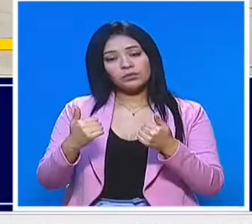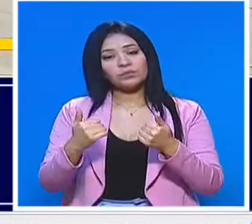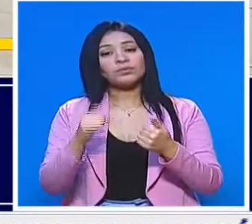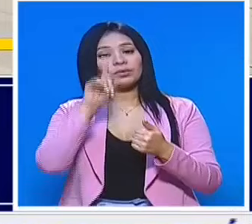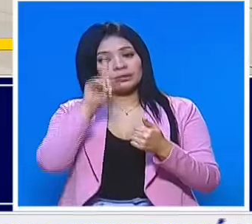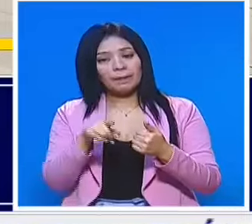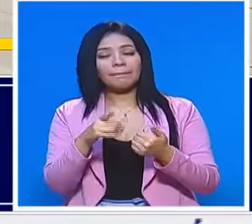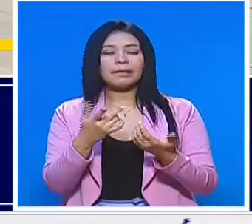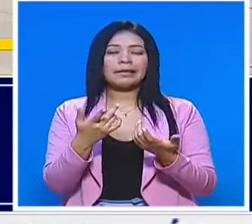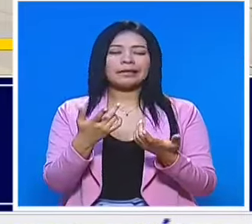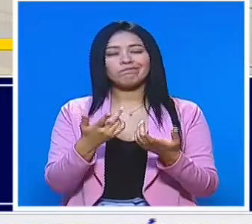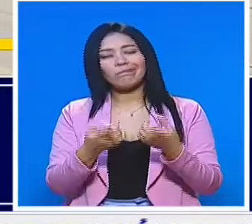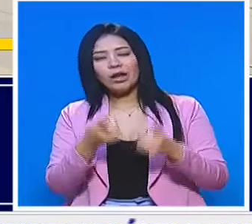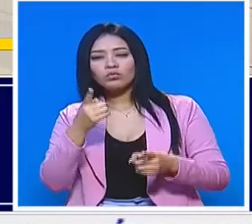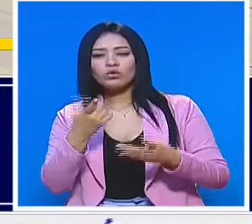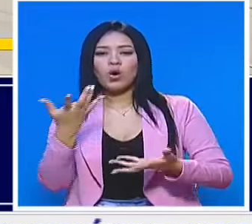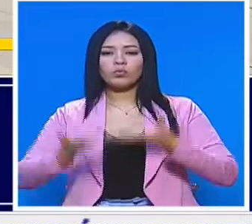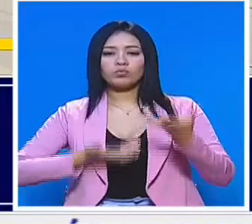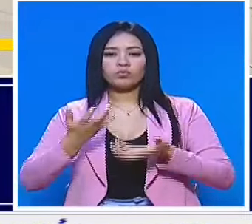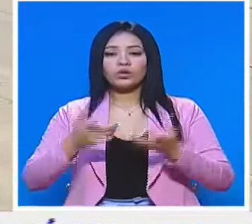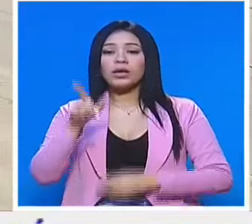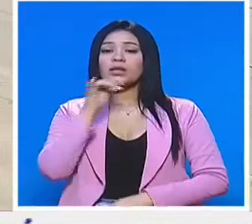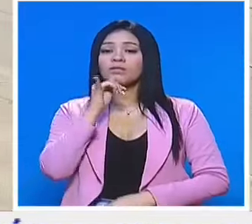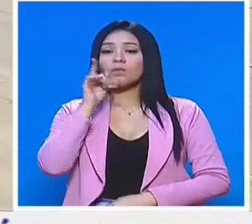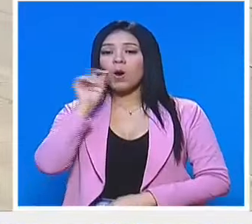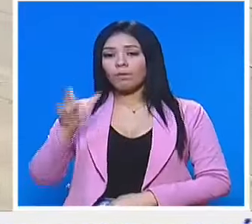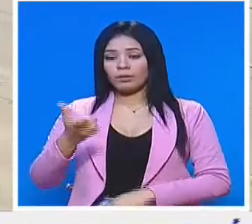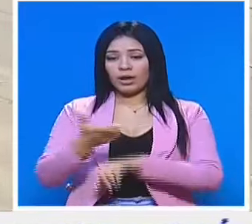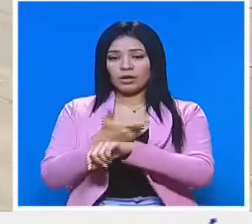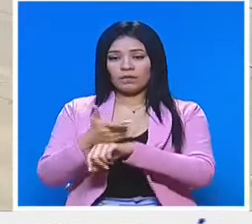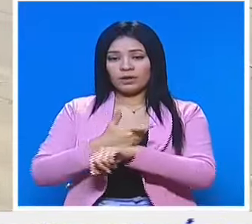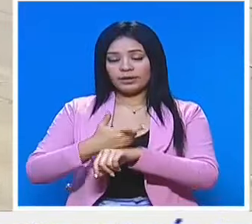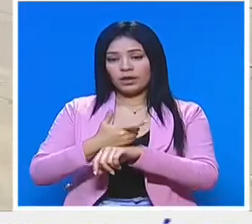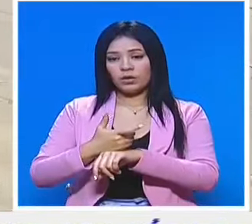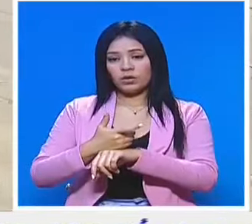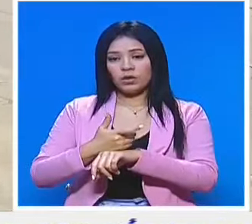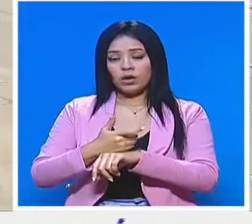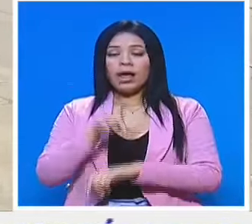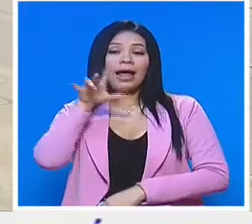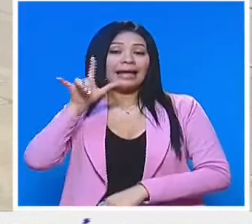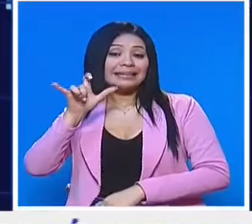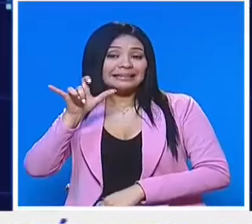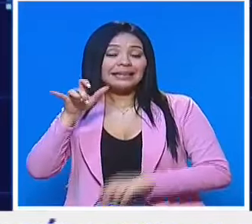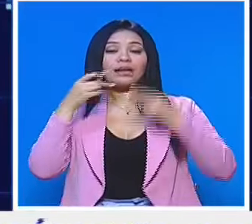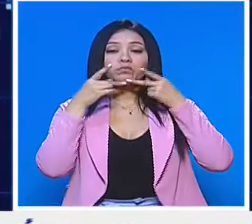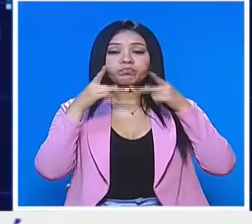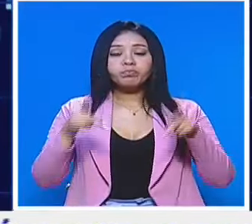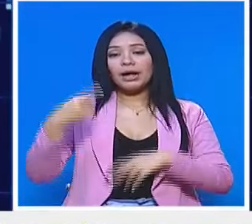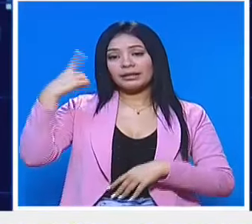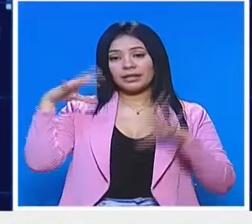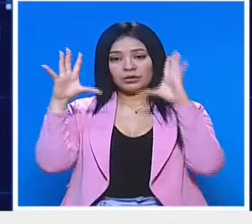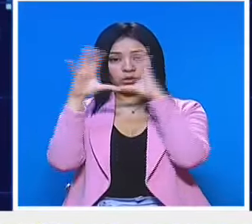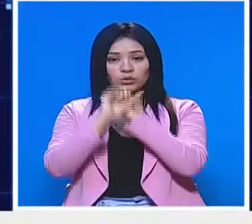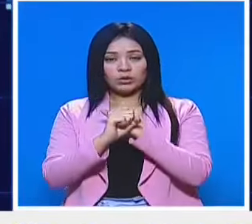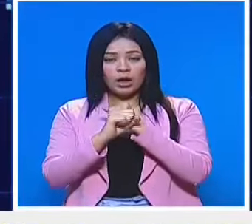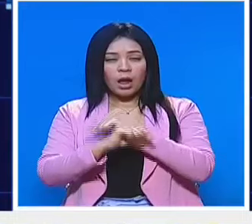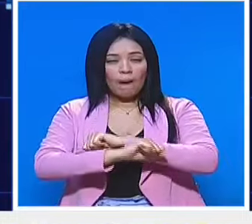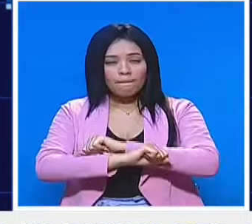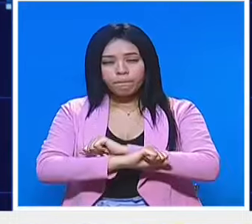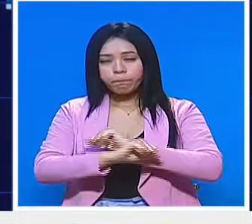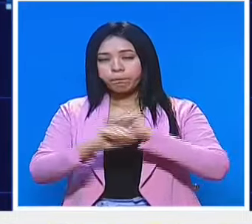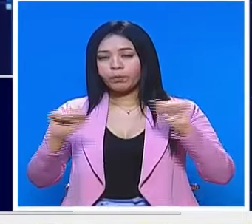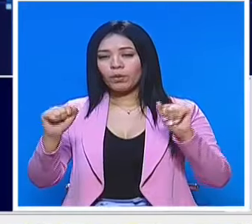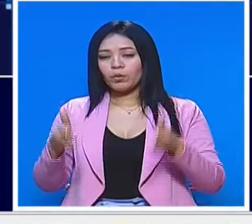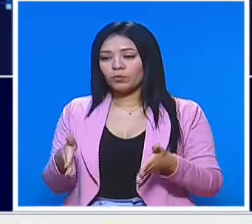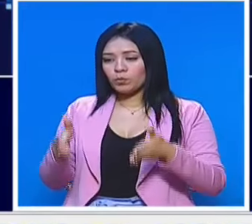quemaduras severas, según lo informó el gobernador de la entidad en su cuenta de Instagram la noche de ayer, cuando se registró la explosión en el